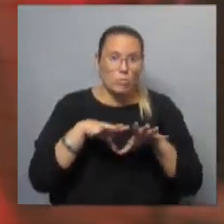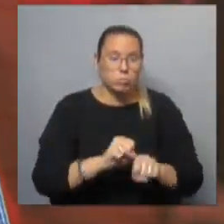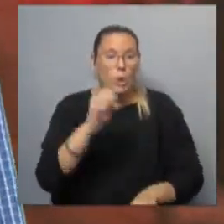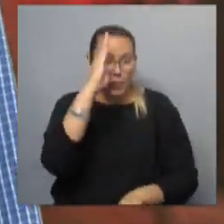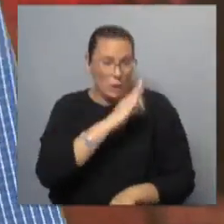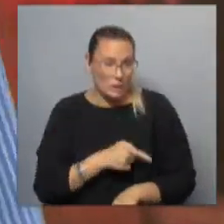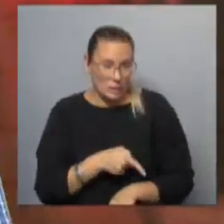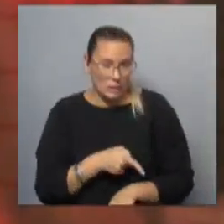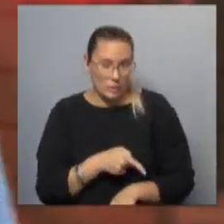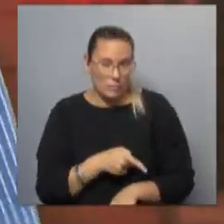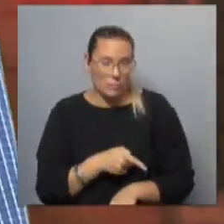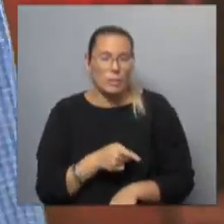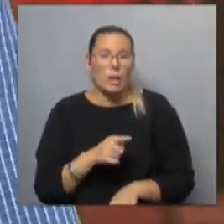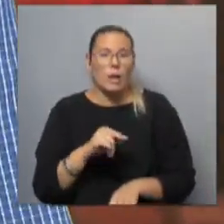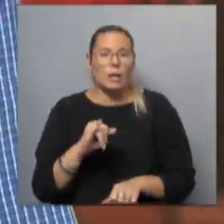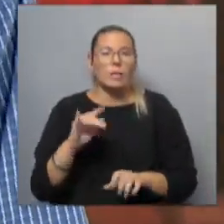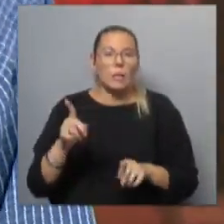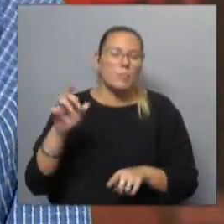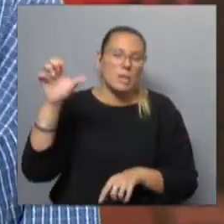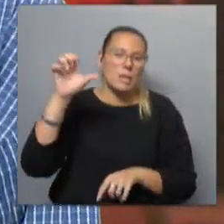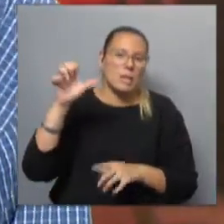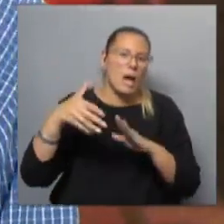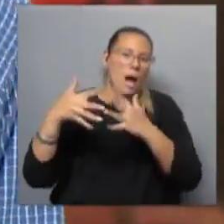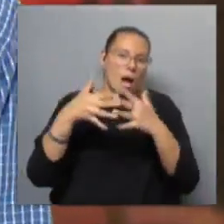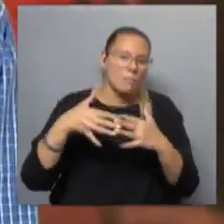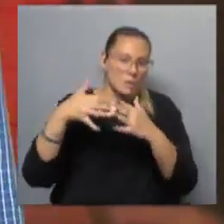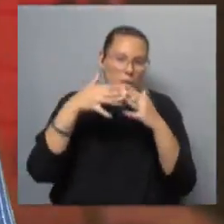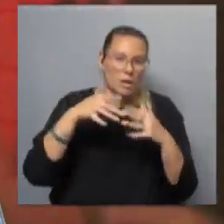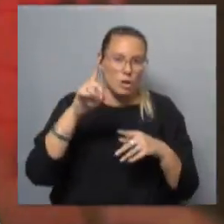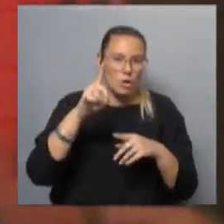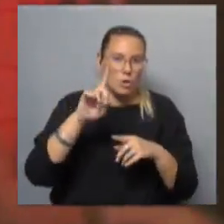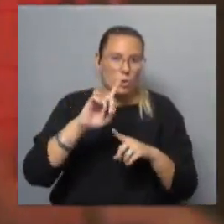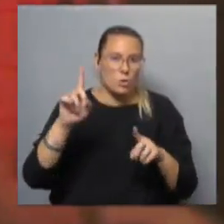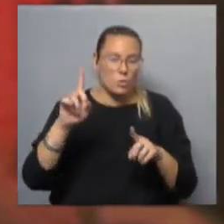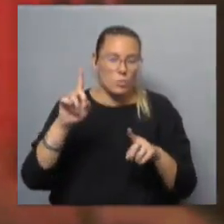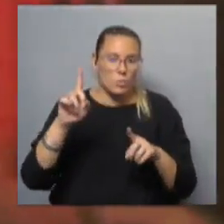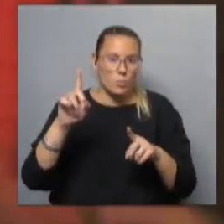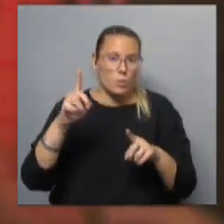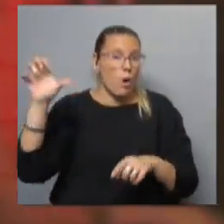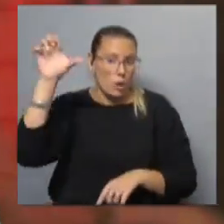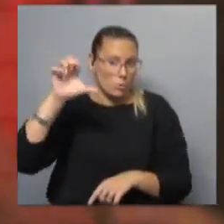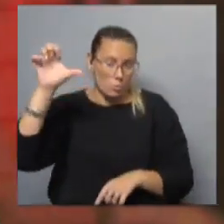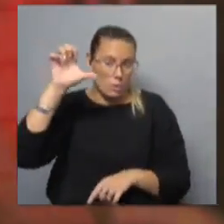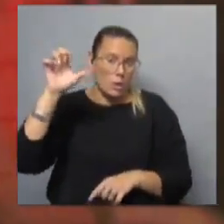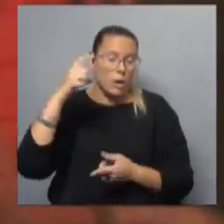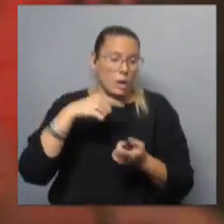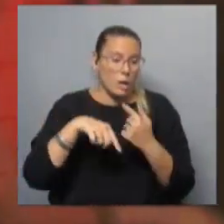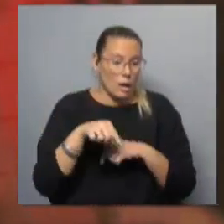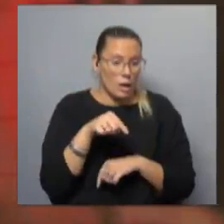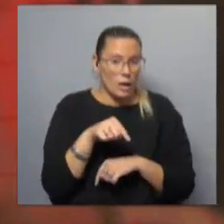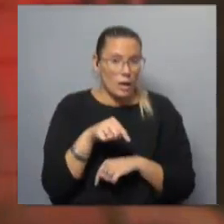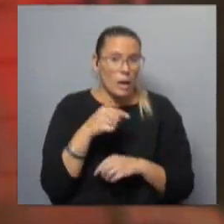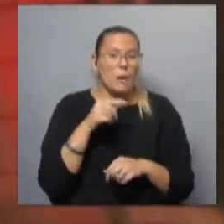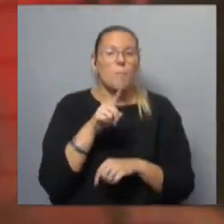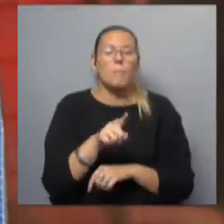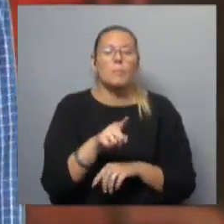Brasil. Digamos que ya también es un imperio americano, no es un imperio europeo. Entonces, ahí, digamos... Estamos